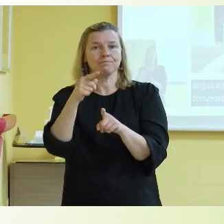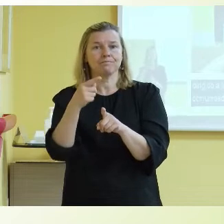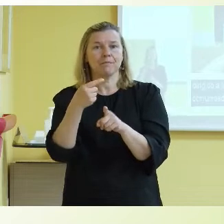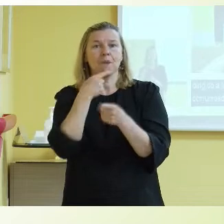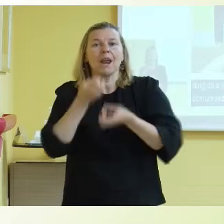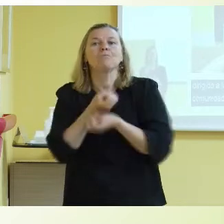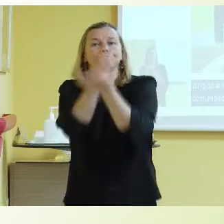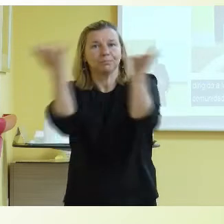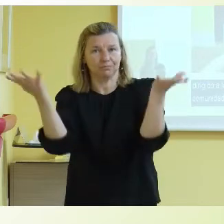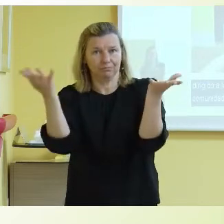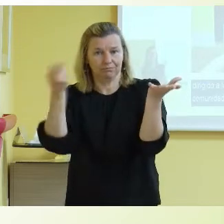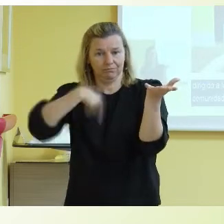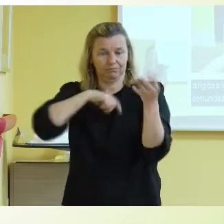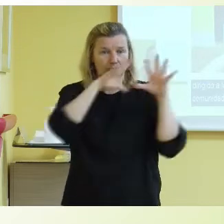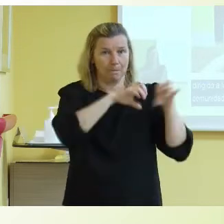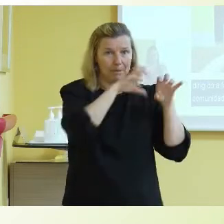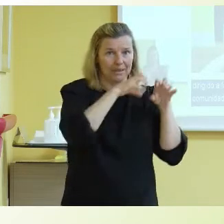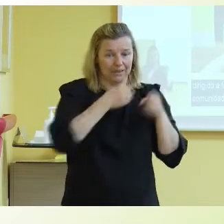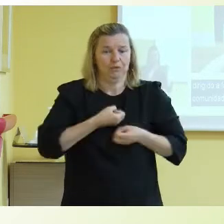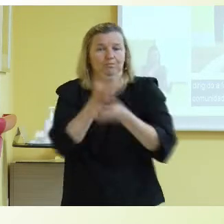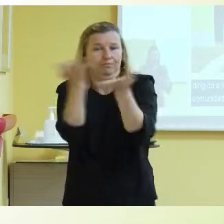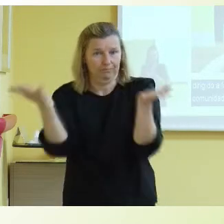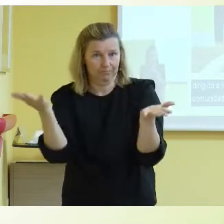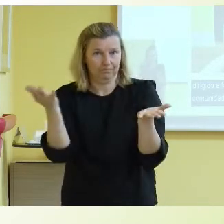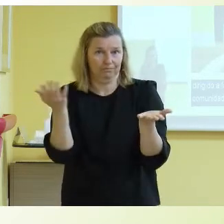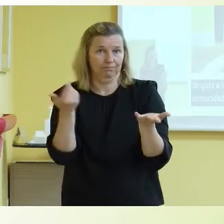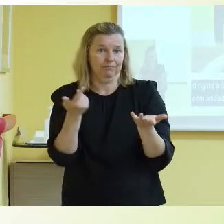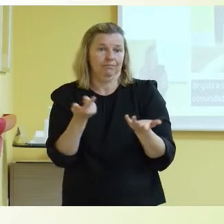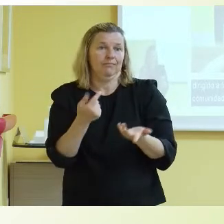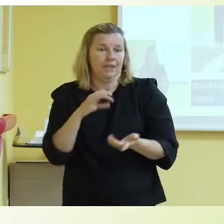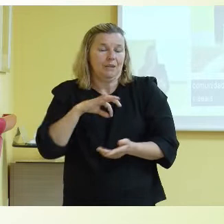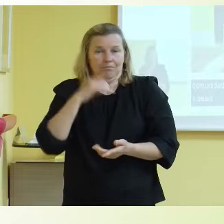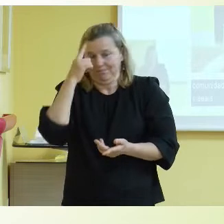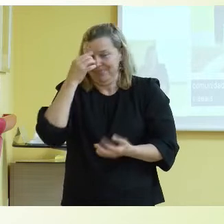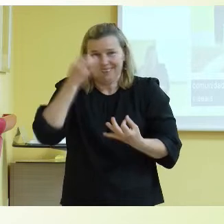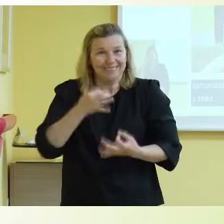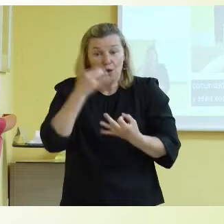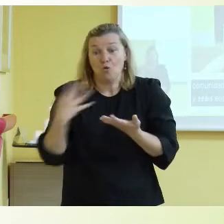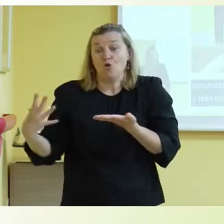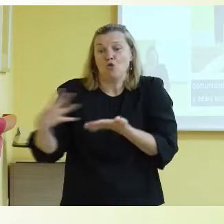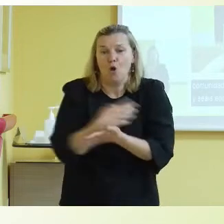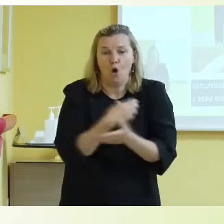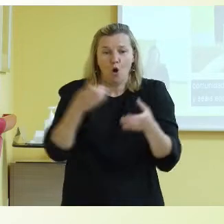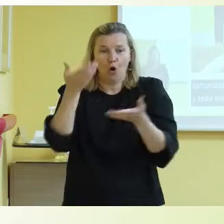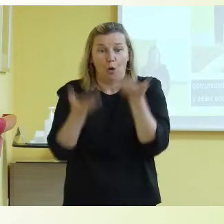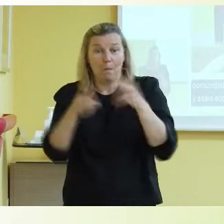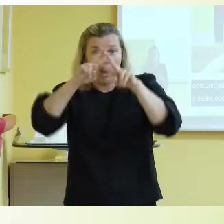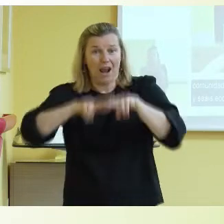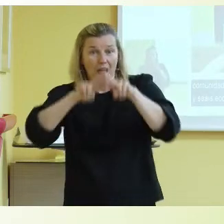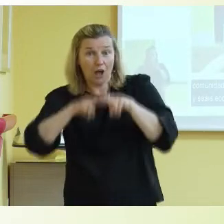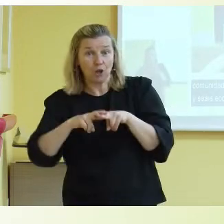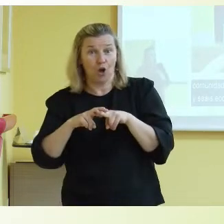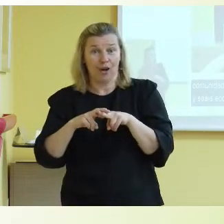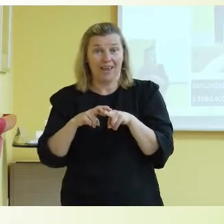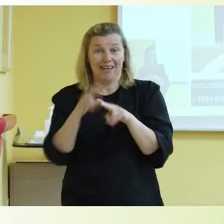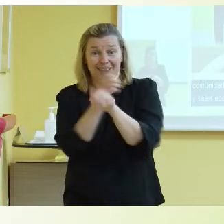lo que aquí podáis recibir. Es decir, que posiblemente no todos los valoradores de la discapacidad y la dependencia